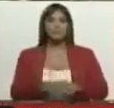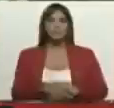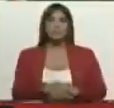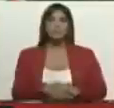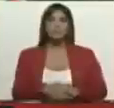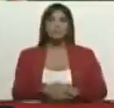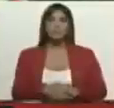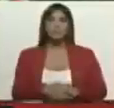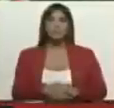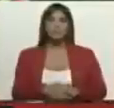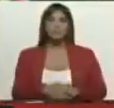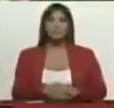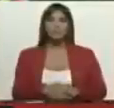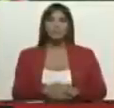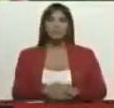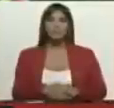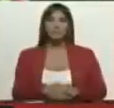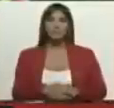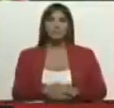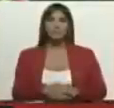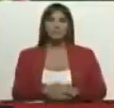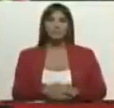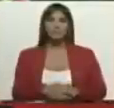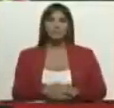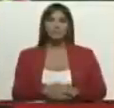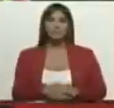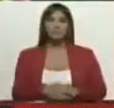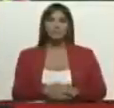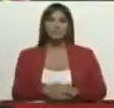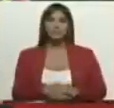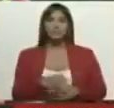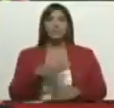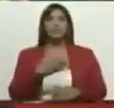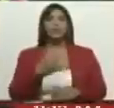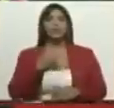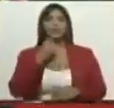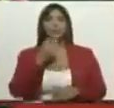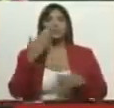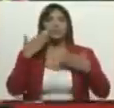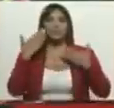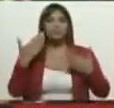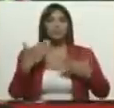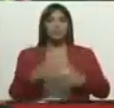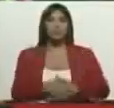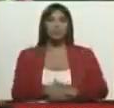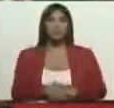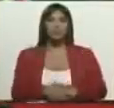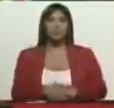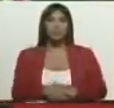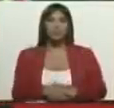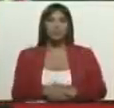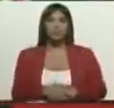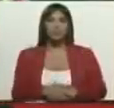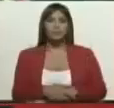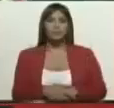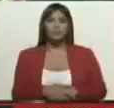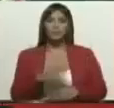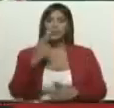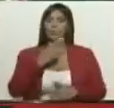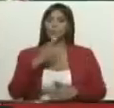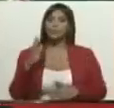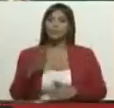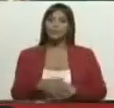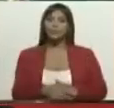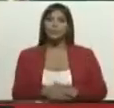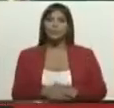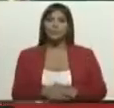señor general González Velázquez. Quiero transmitir el saludo de compromiso, a todas